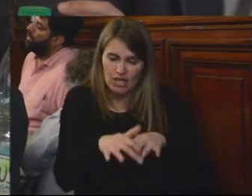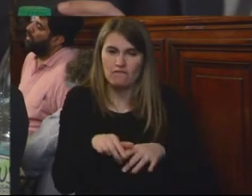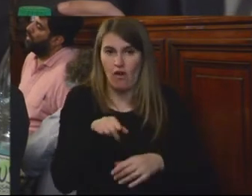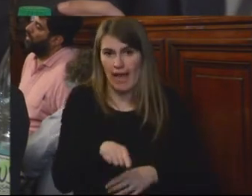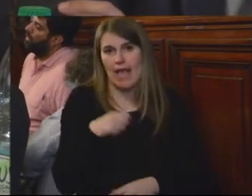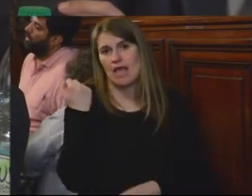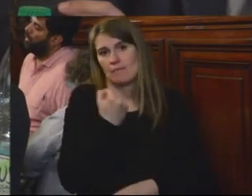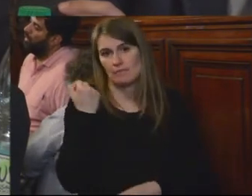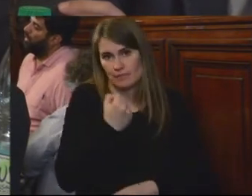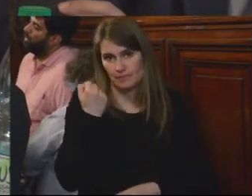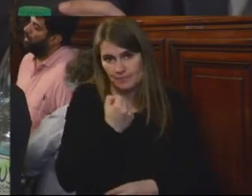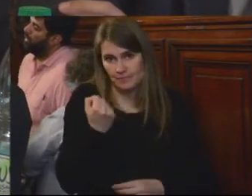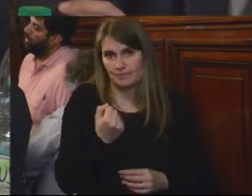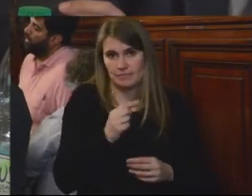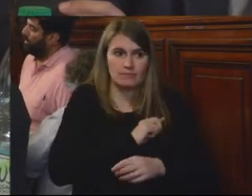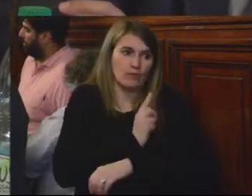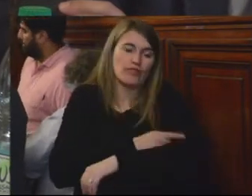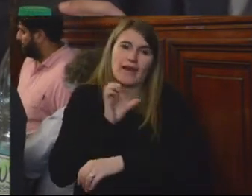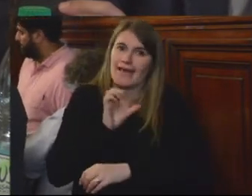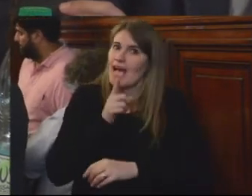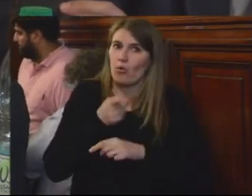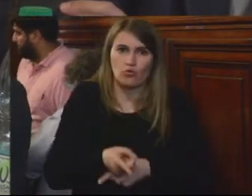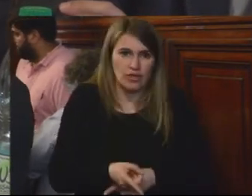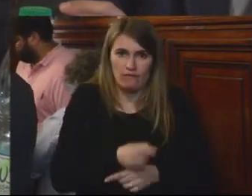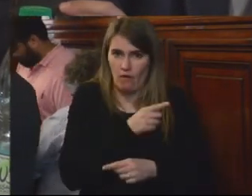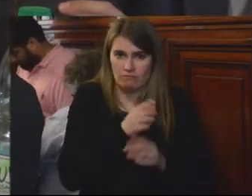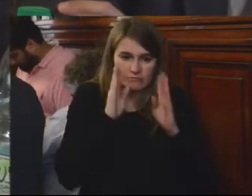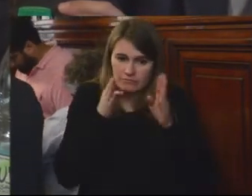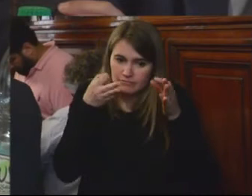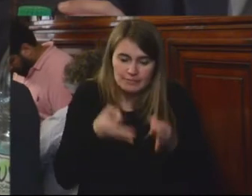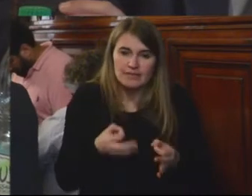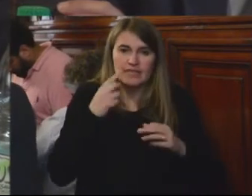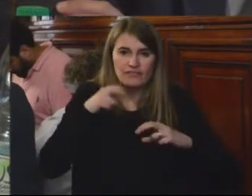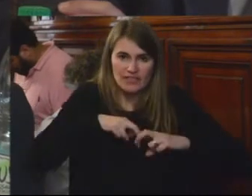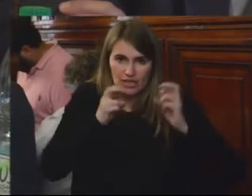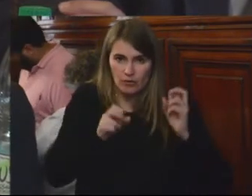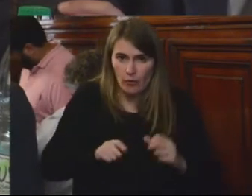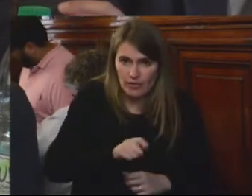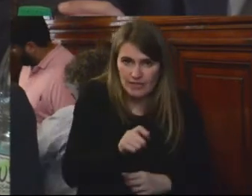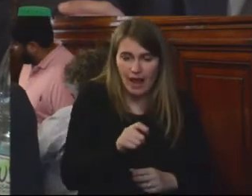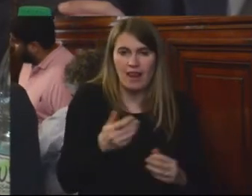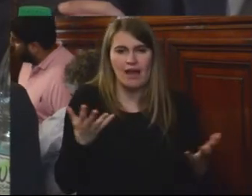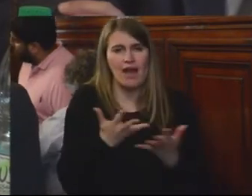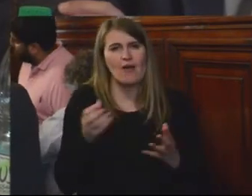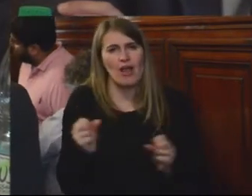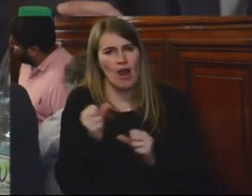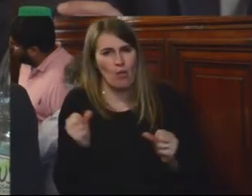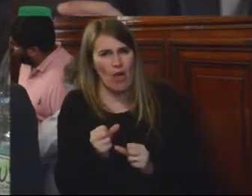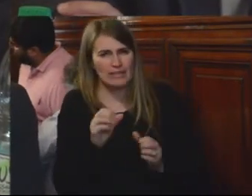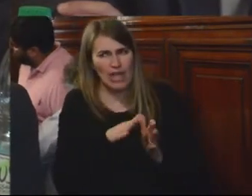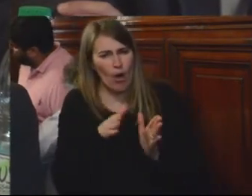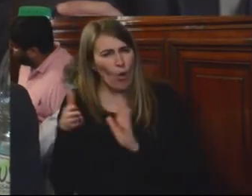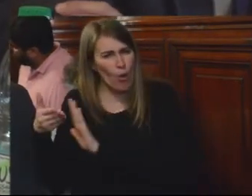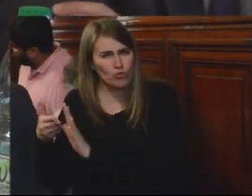de contribución del poder ejecutivo claramente en algo concreto a la simple a ceros judiciales las estoy haciendo ninguna otra